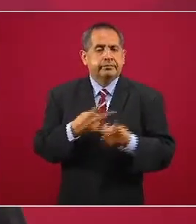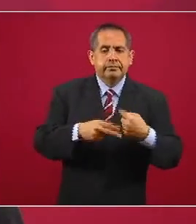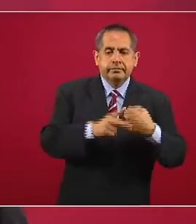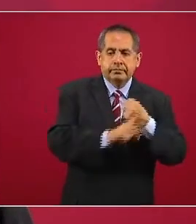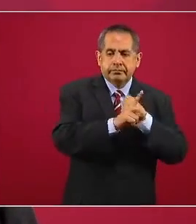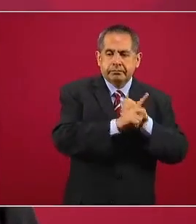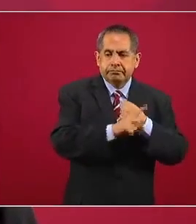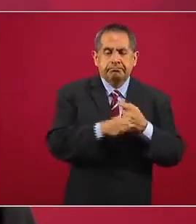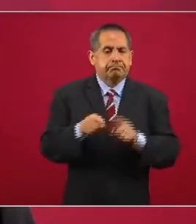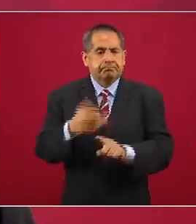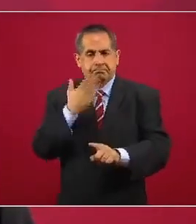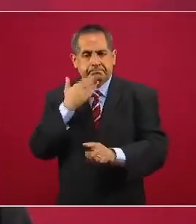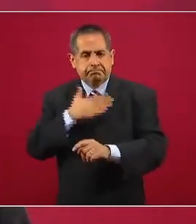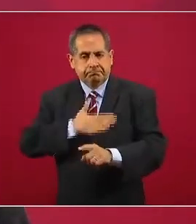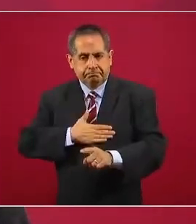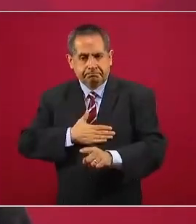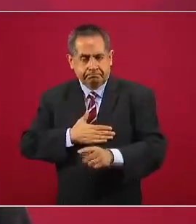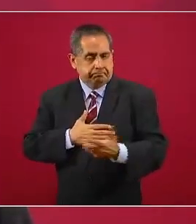Porque